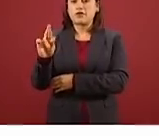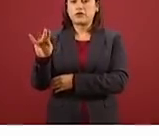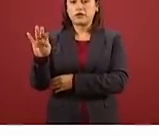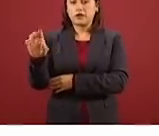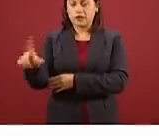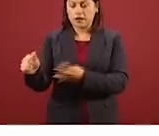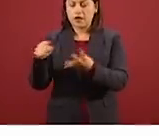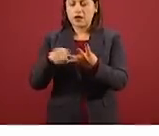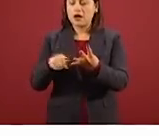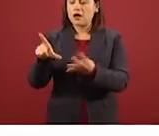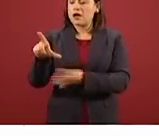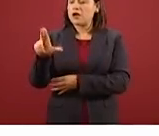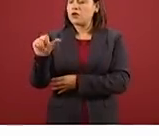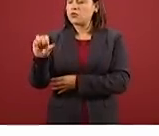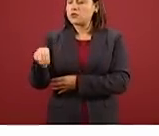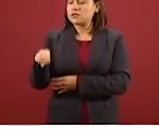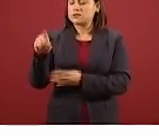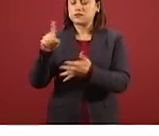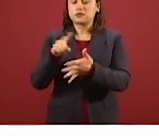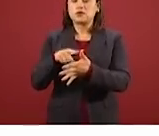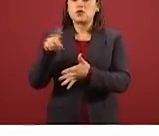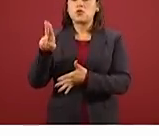Pérez, Urbano Barrera,